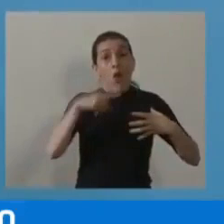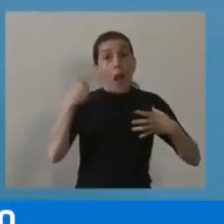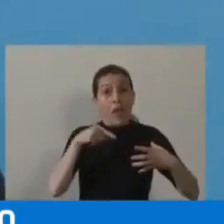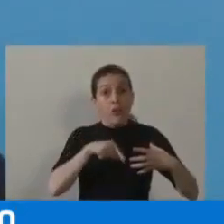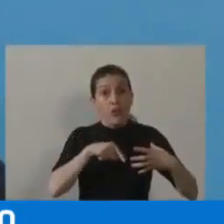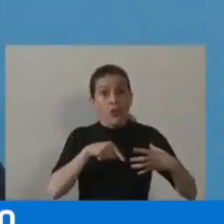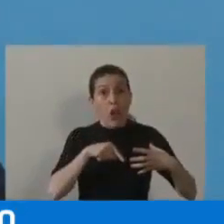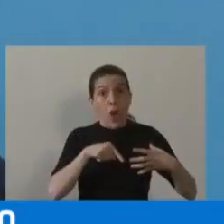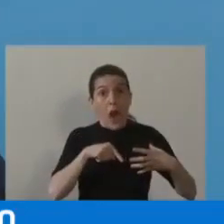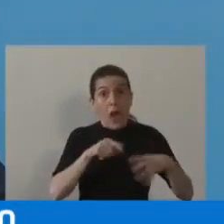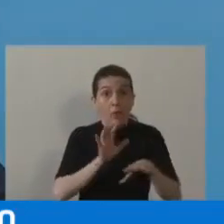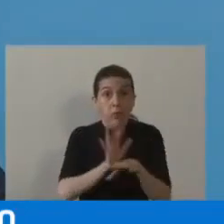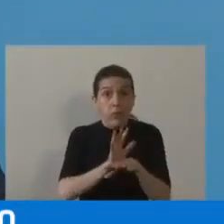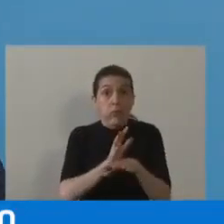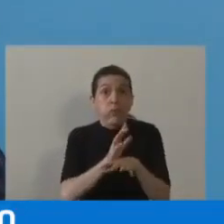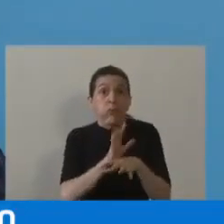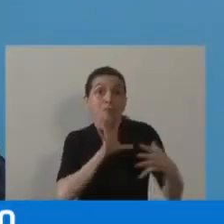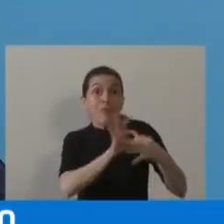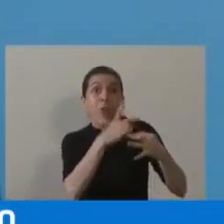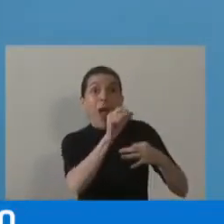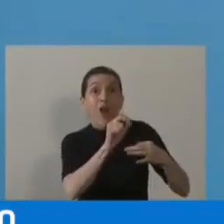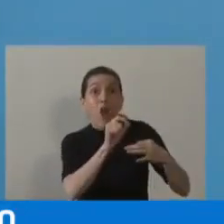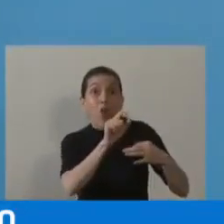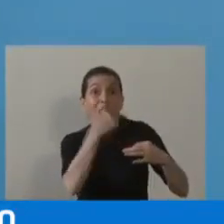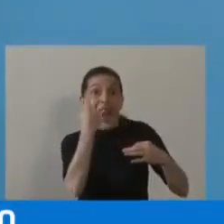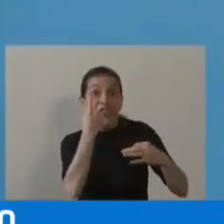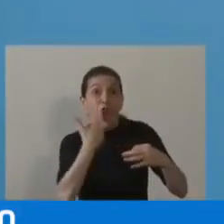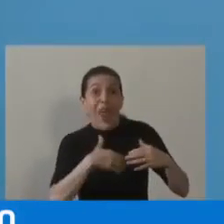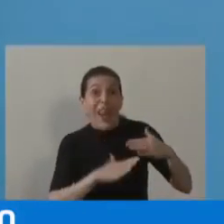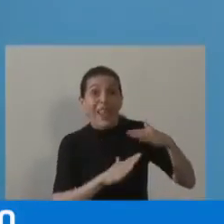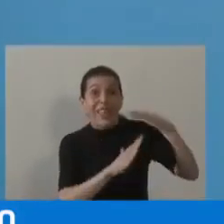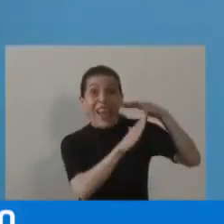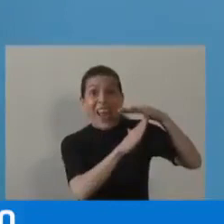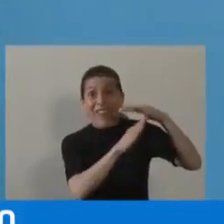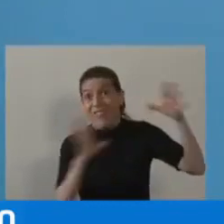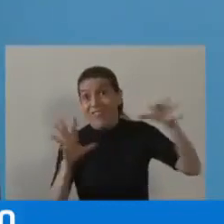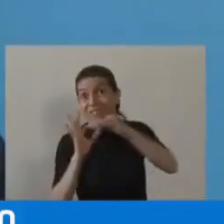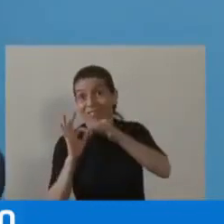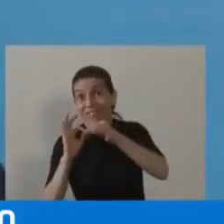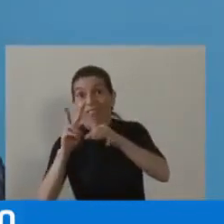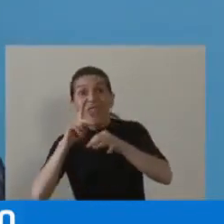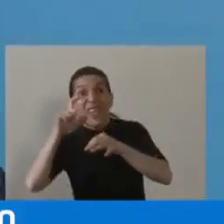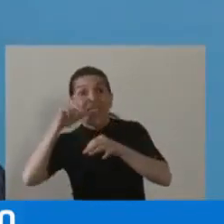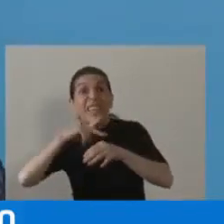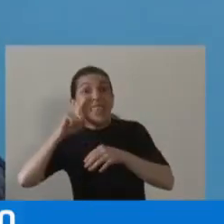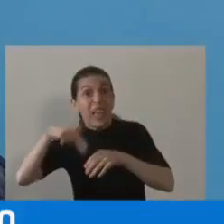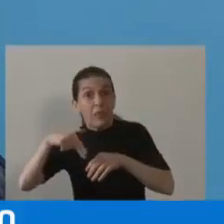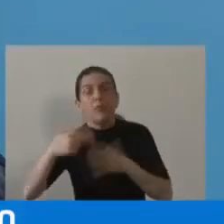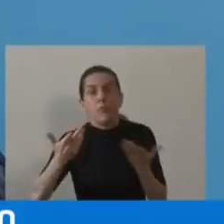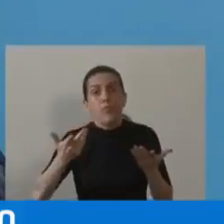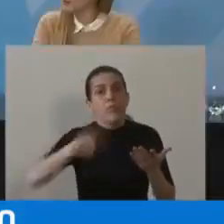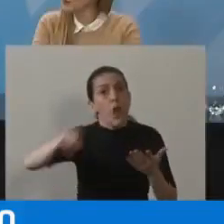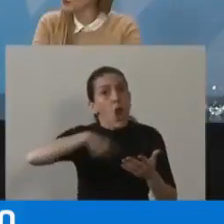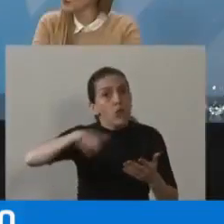tras expresar su preocupación por la concentración de gran cantidad de personas que esta semana se vio en parques